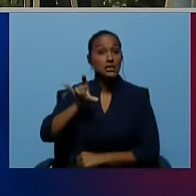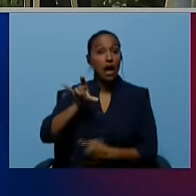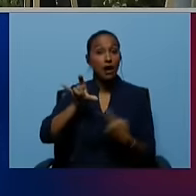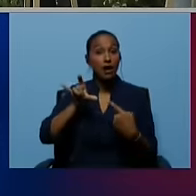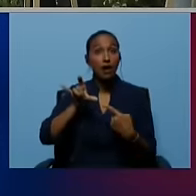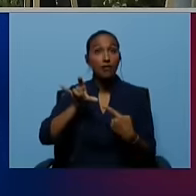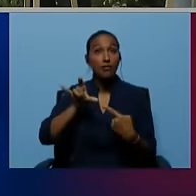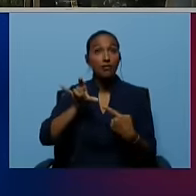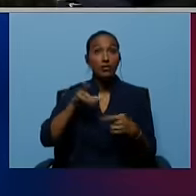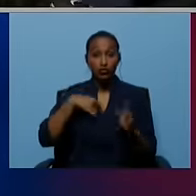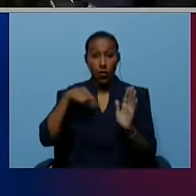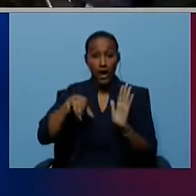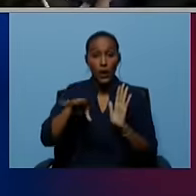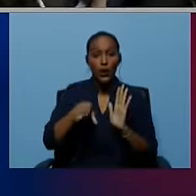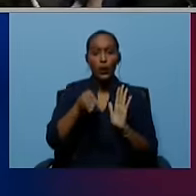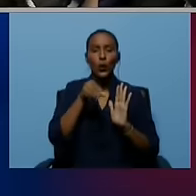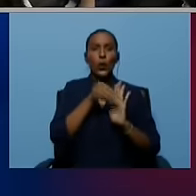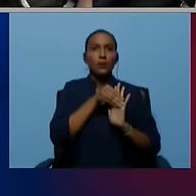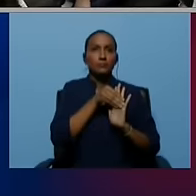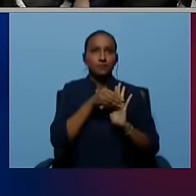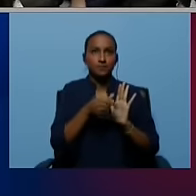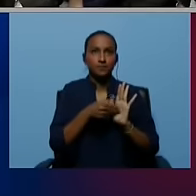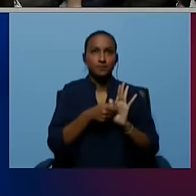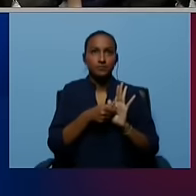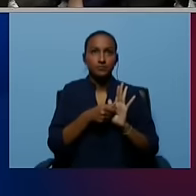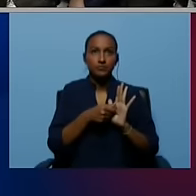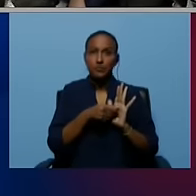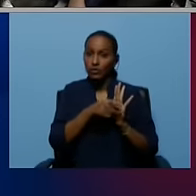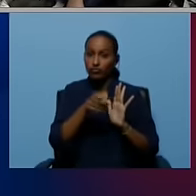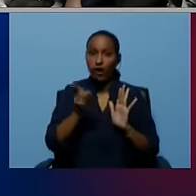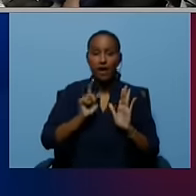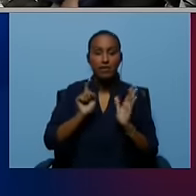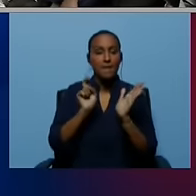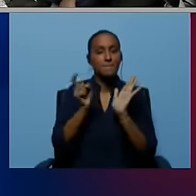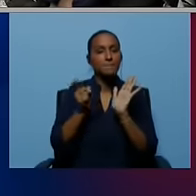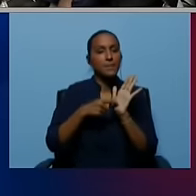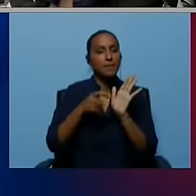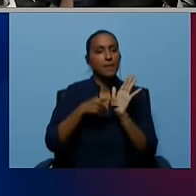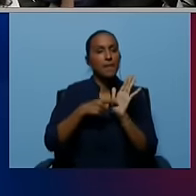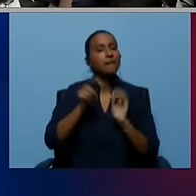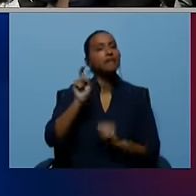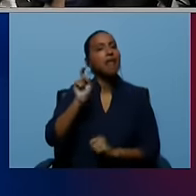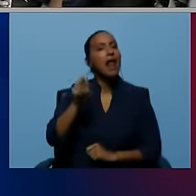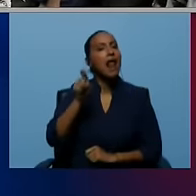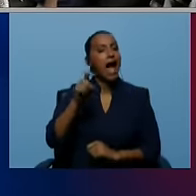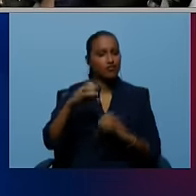Lo voy a guindar ahí. ¿Le van a dar like? ¿Seguro? Ah, bueno.